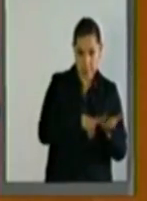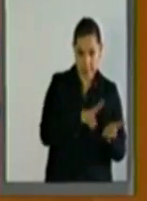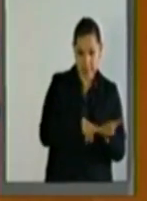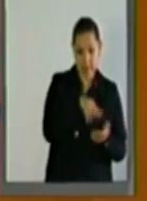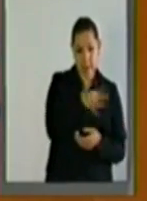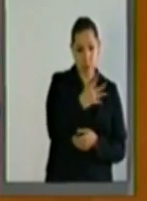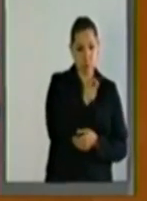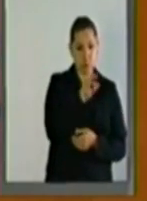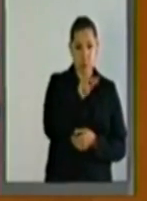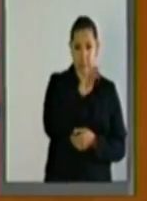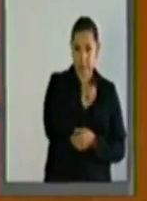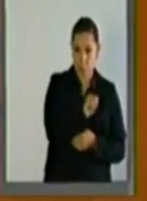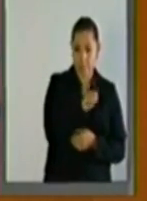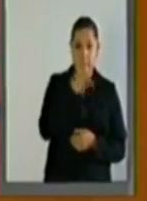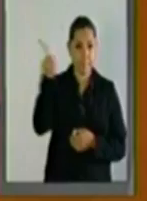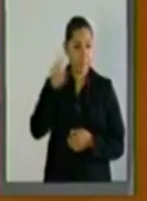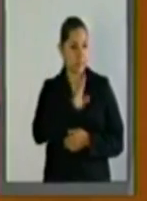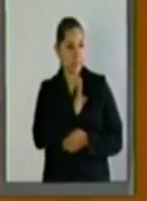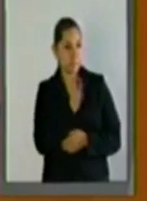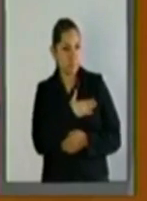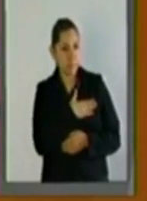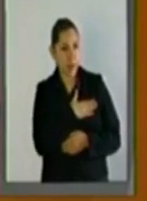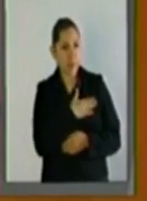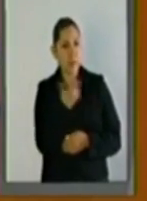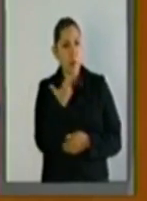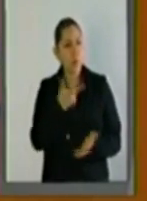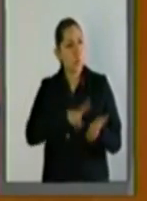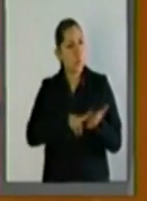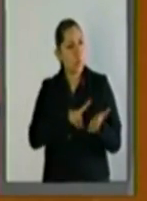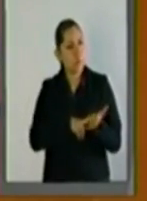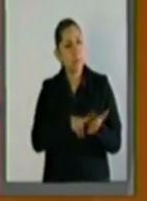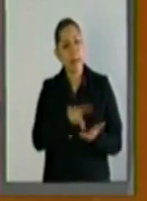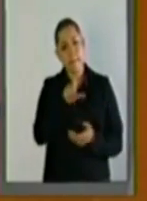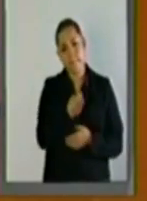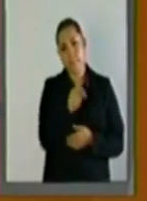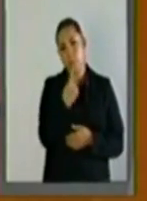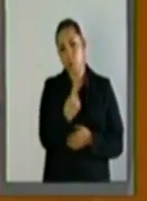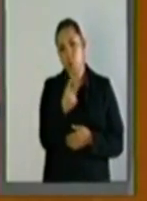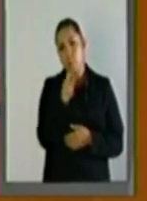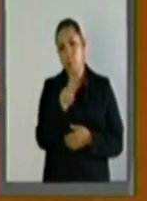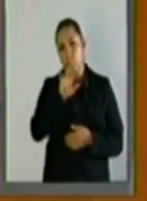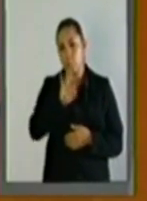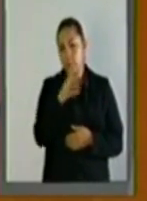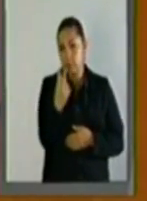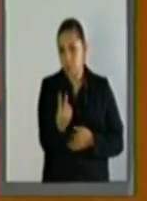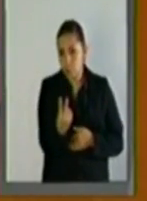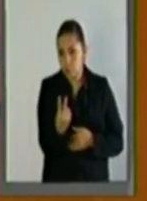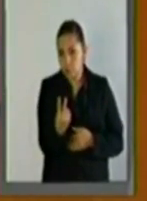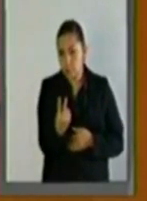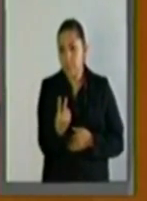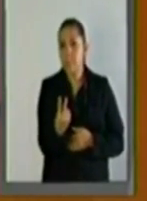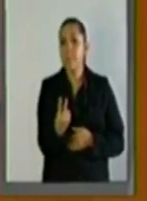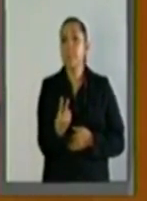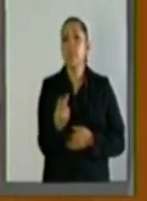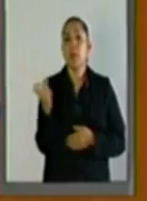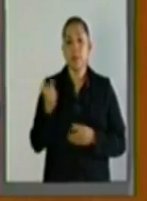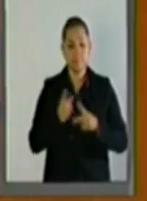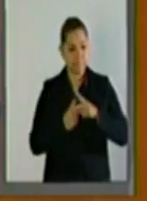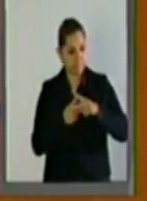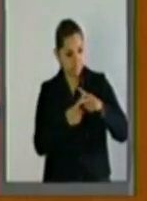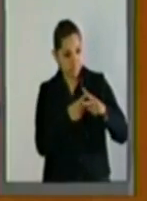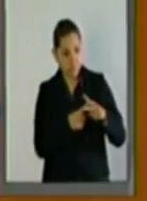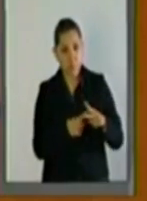14.81. En España vale 21.39. Y derivado de la crisis